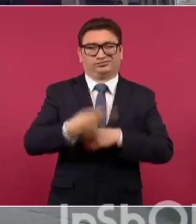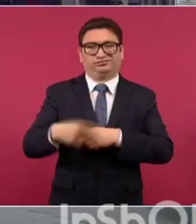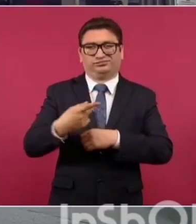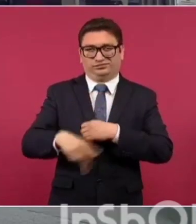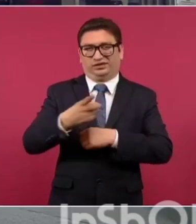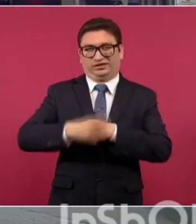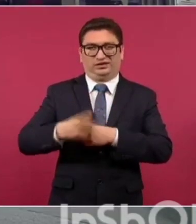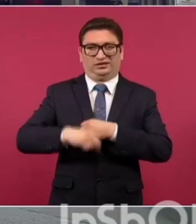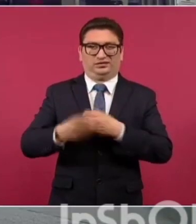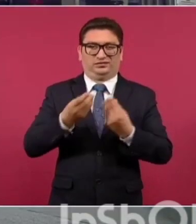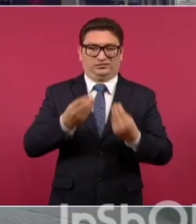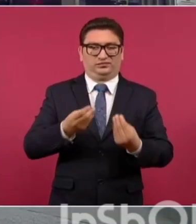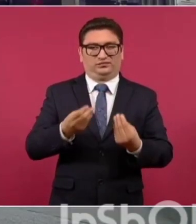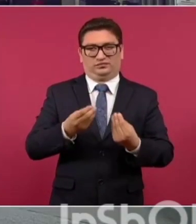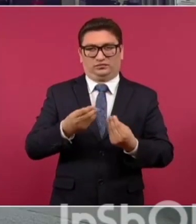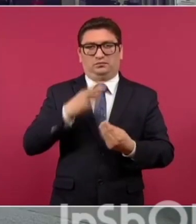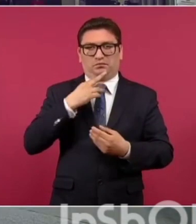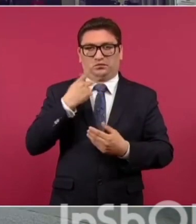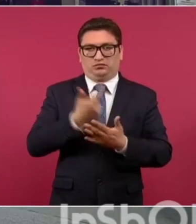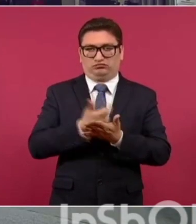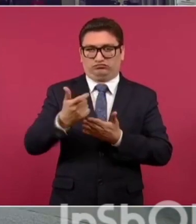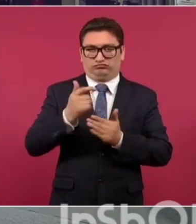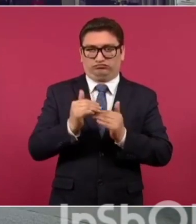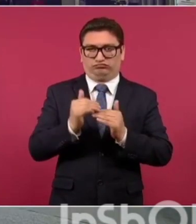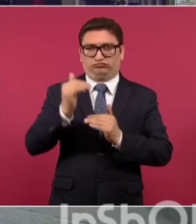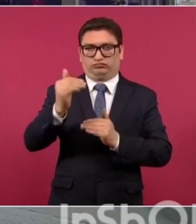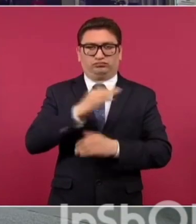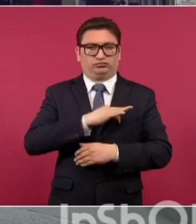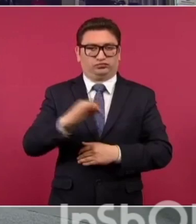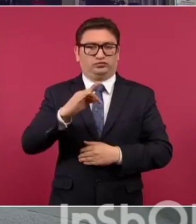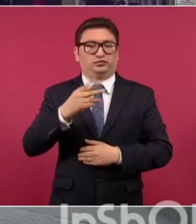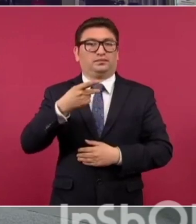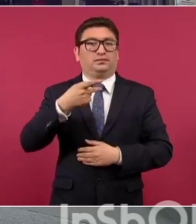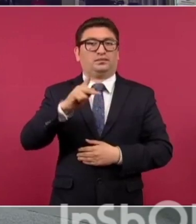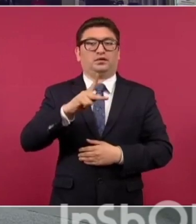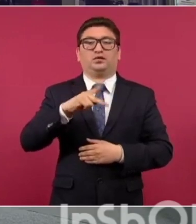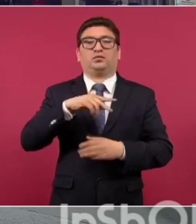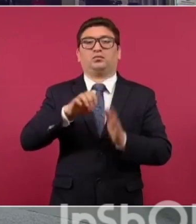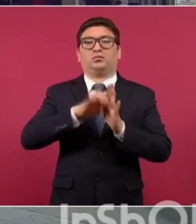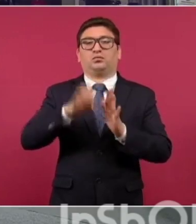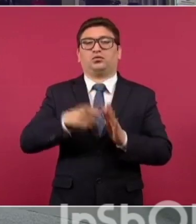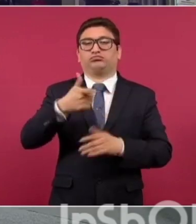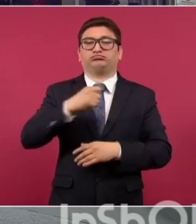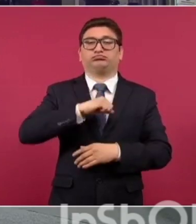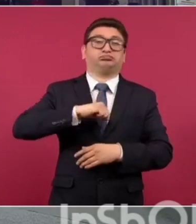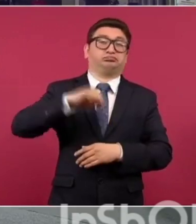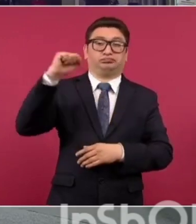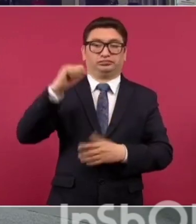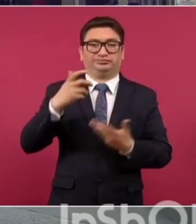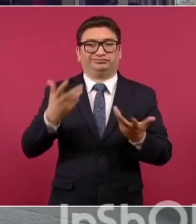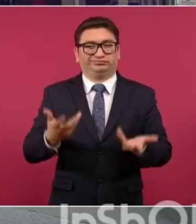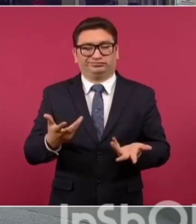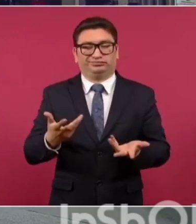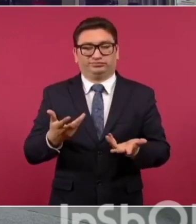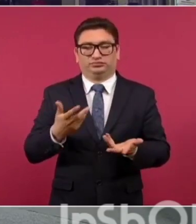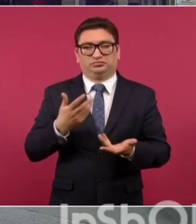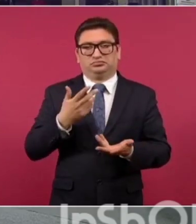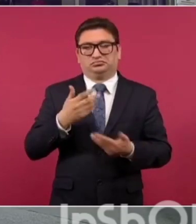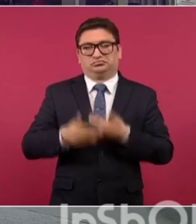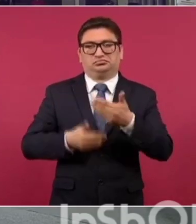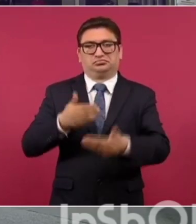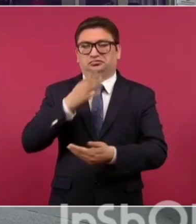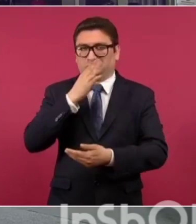Podemos estar incrementando el salario, pero si aumenta la inflación, no